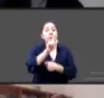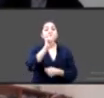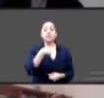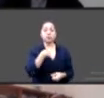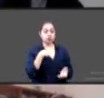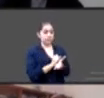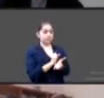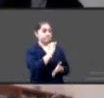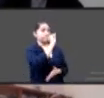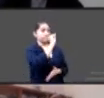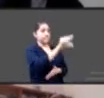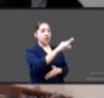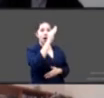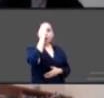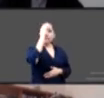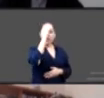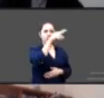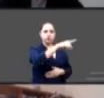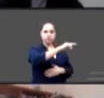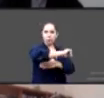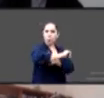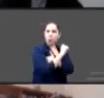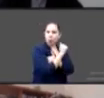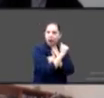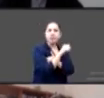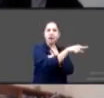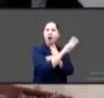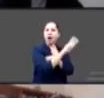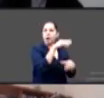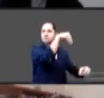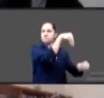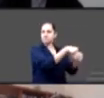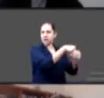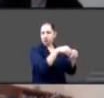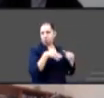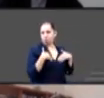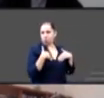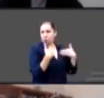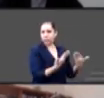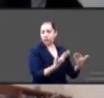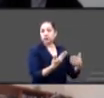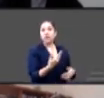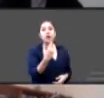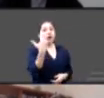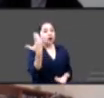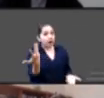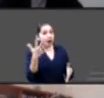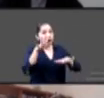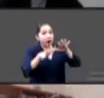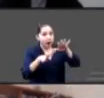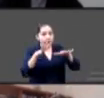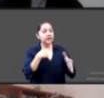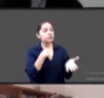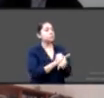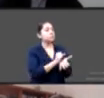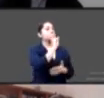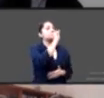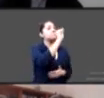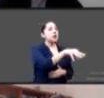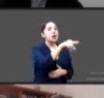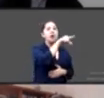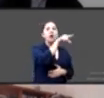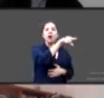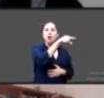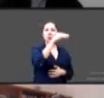persona y esta persona sin autorización, sin consentimiento, sin el deseo de que ella la pudiera compartir, la comparte? Sale del control